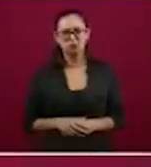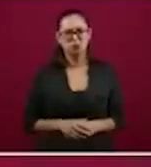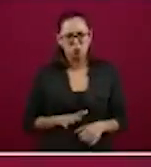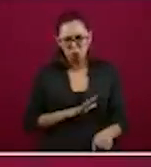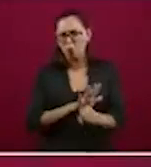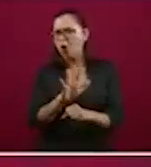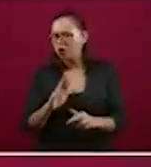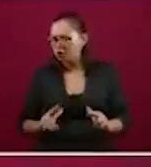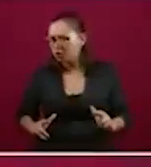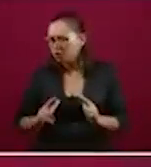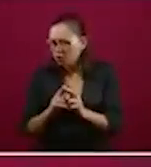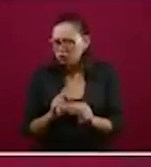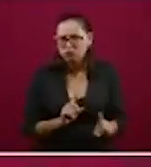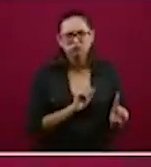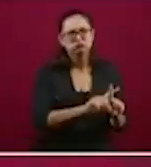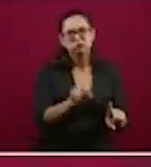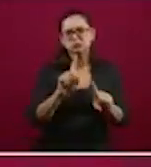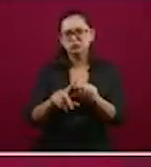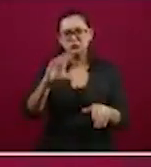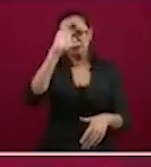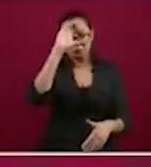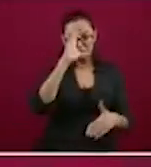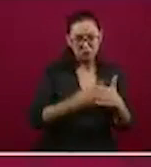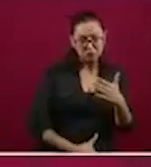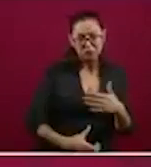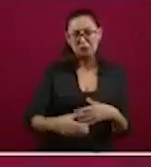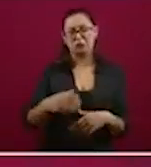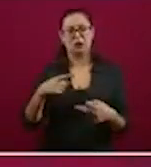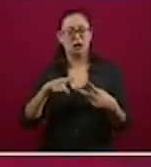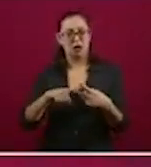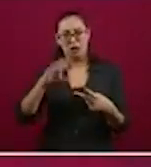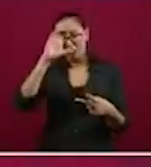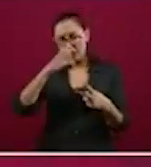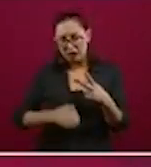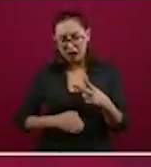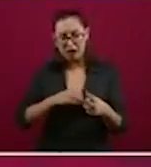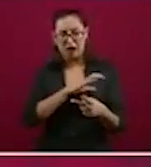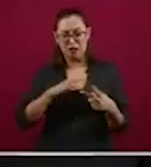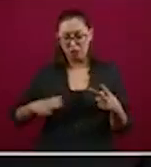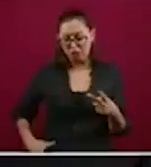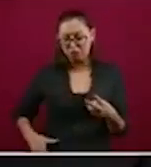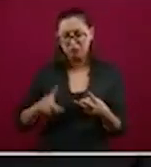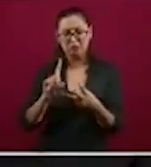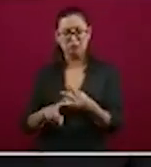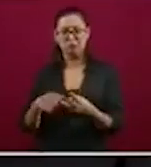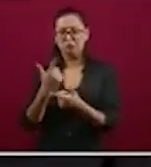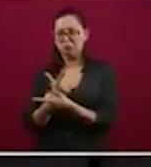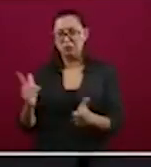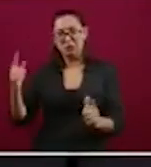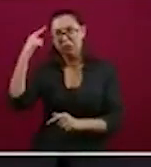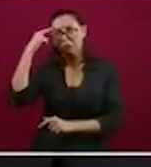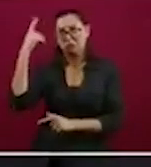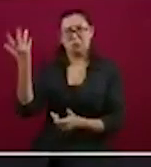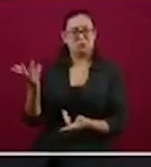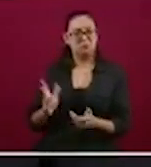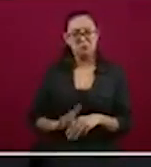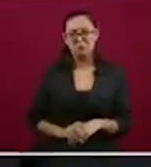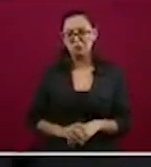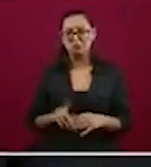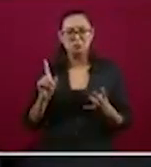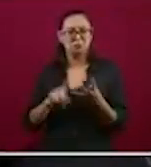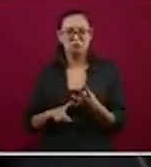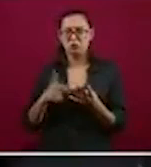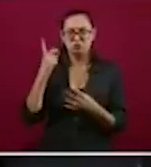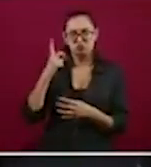lópez obrador reiteró que es lo que más nos ocupa todas las demás áreas están marchando bien pero tenemos